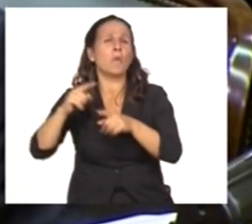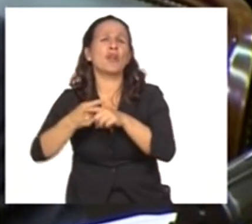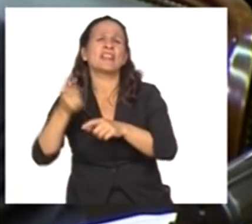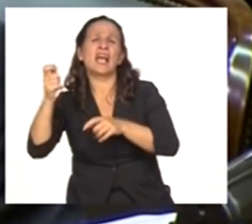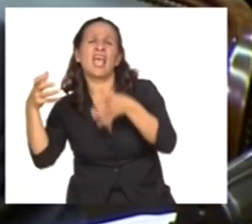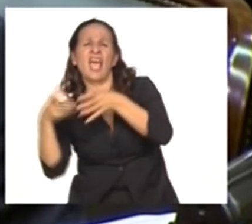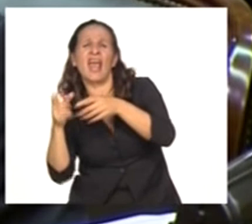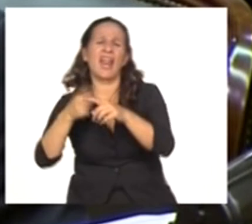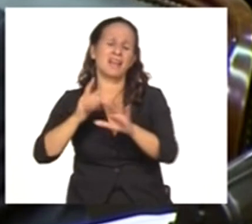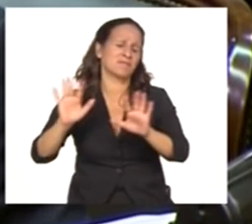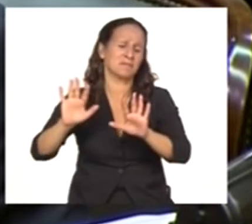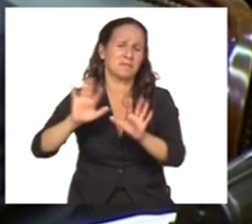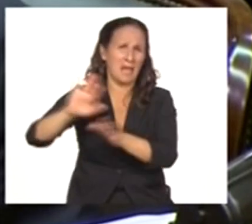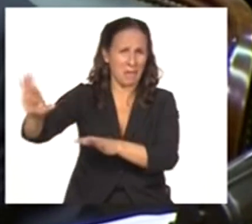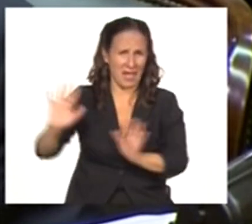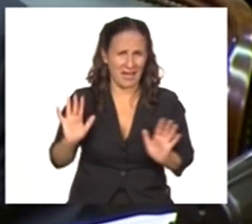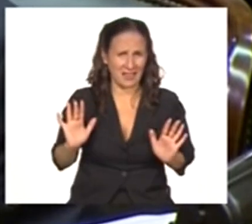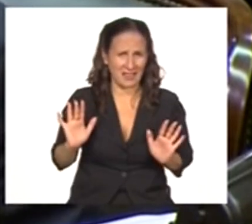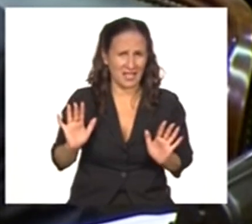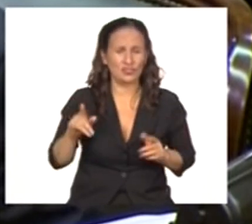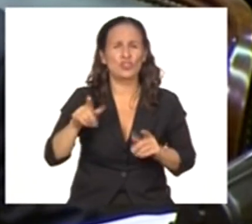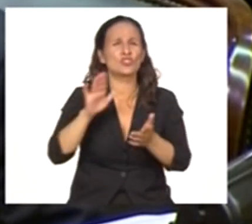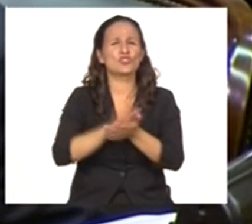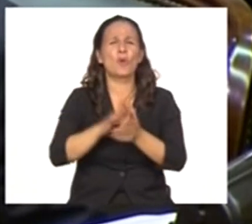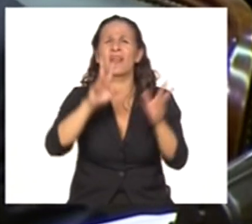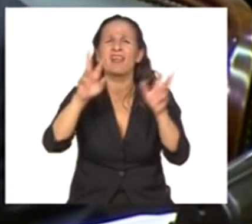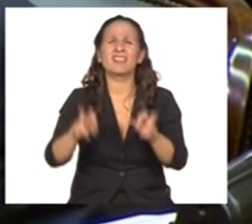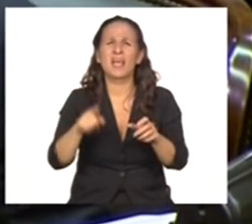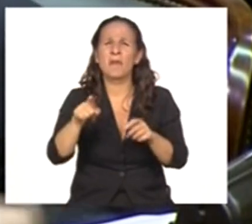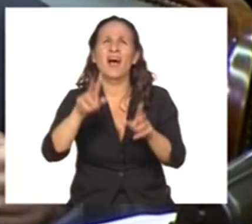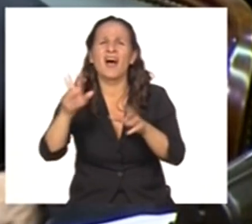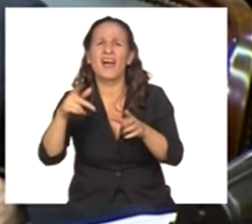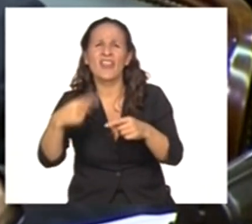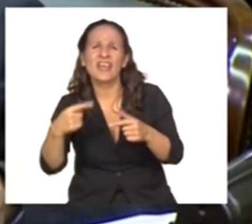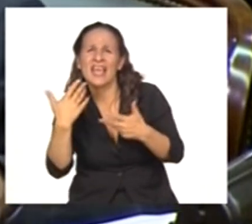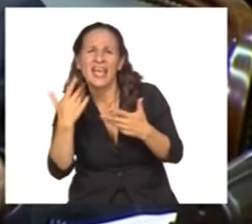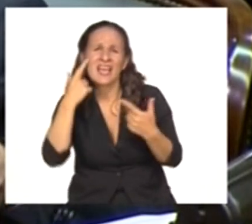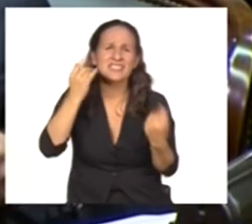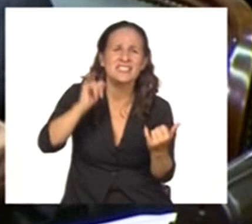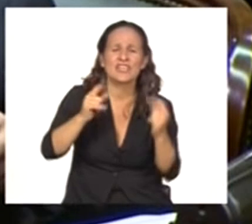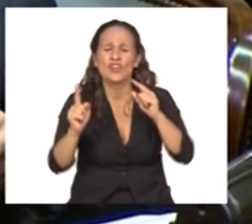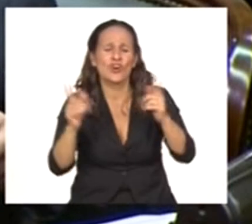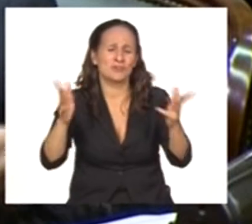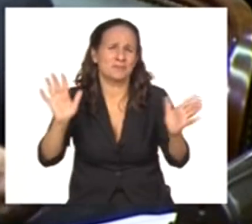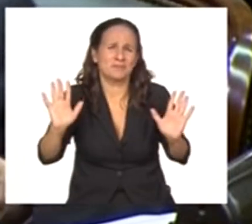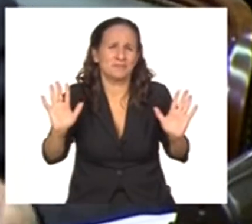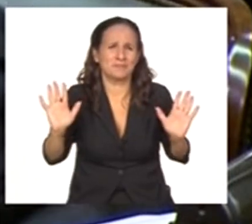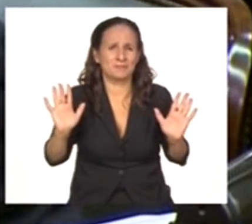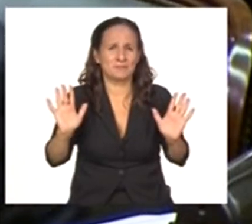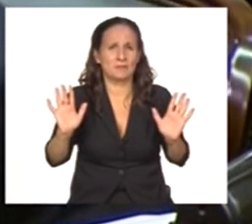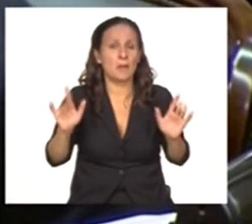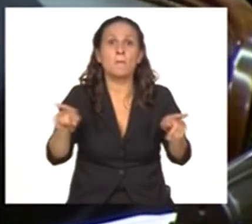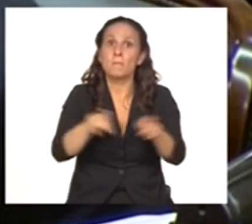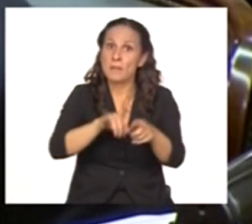cuestión estrictamente de tolerancia política, de qué se trata y qué no se trata en ese sentido. Lo mismo